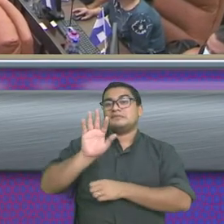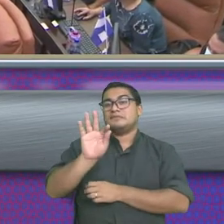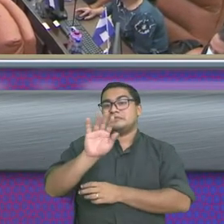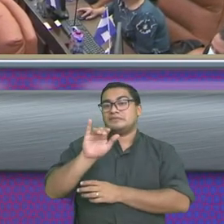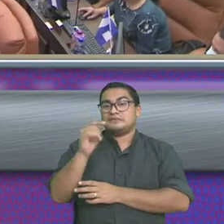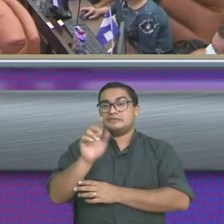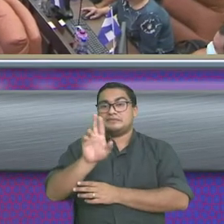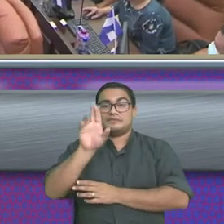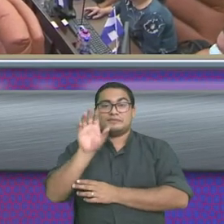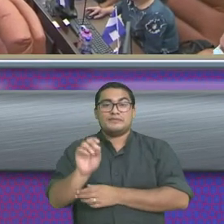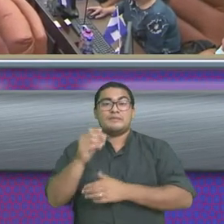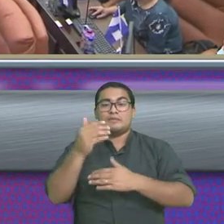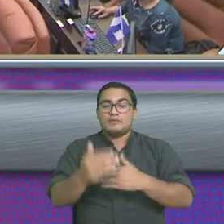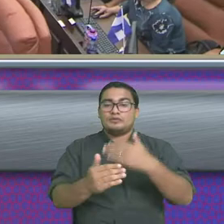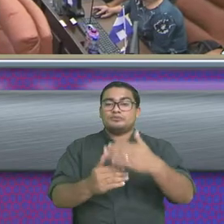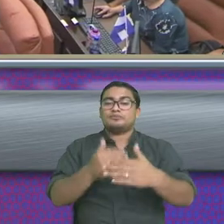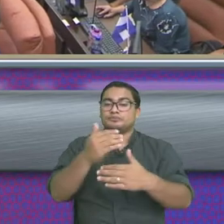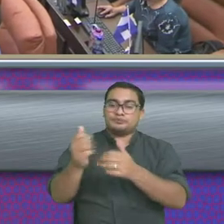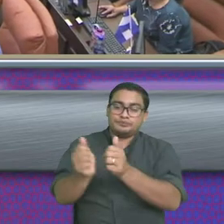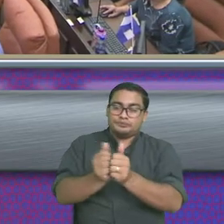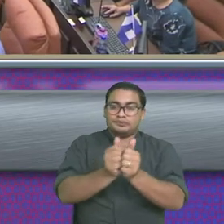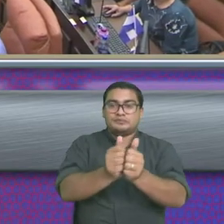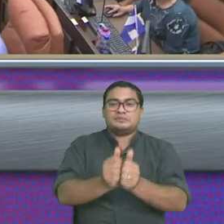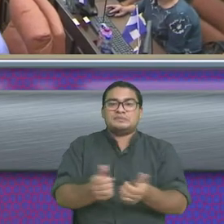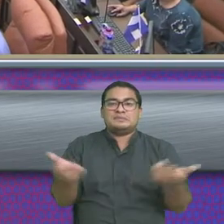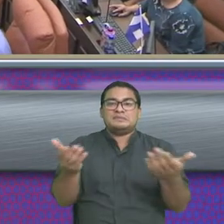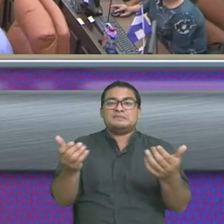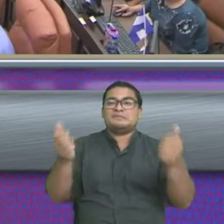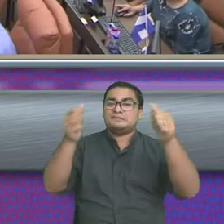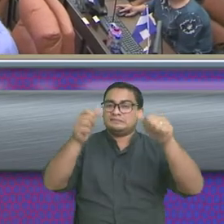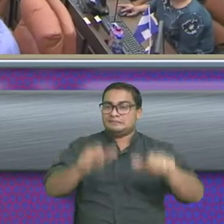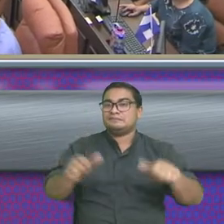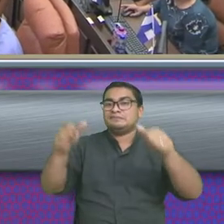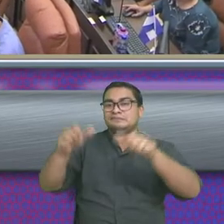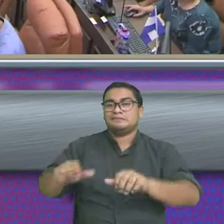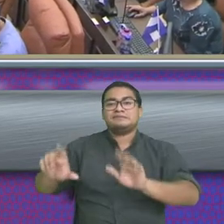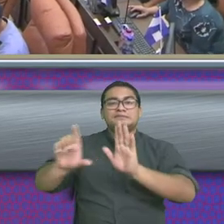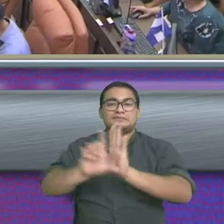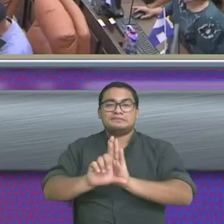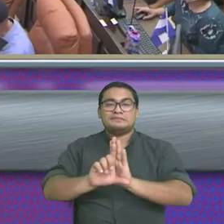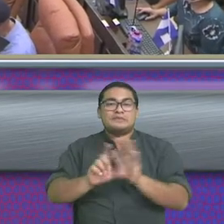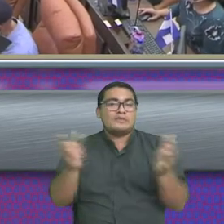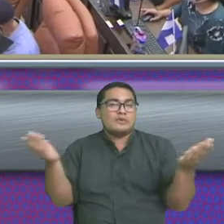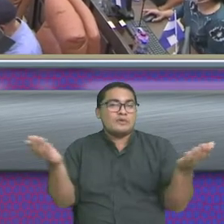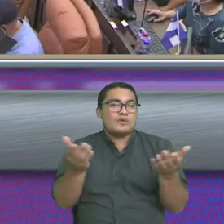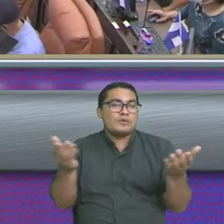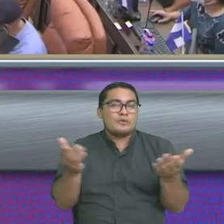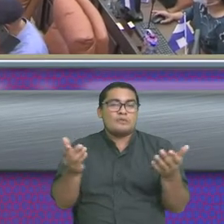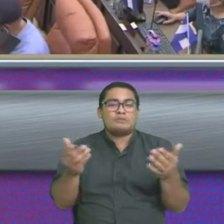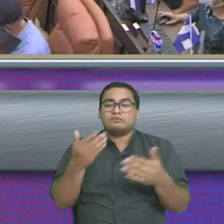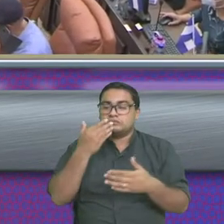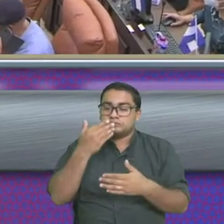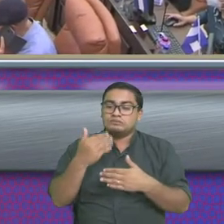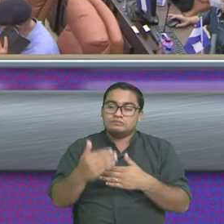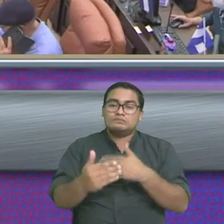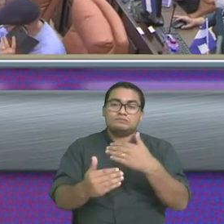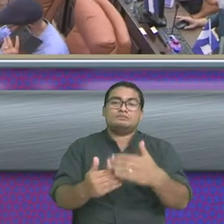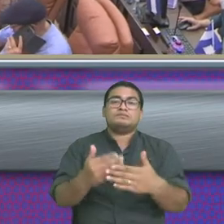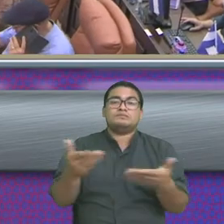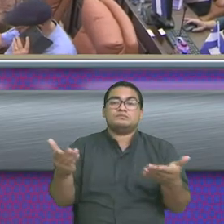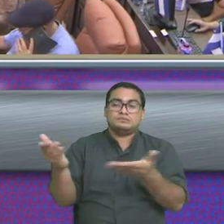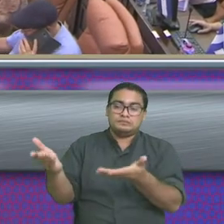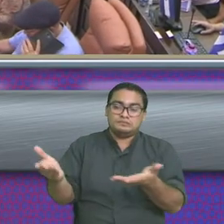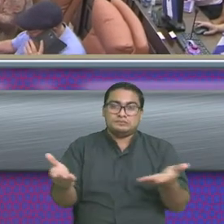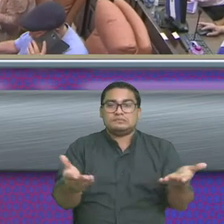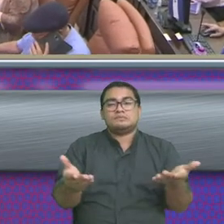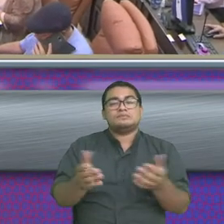proceso de acompañamiento en lo particular a nivel de aprobaciones de leyes, cómo hemos avanzado en este sentido. Bienvenido. Ok, buenas